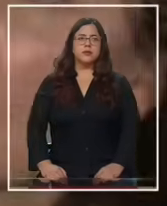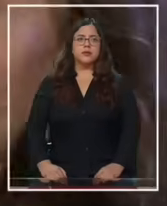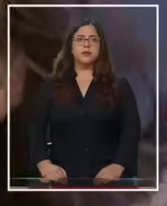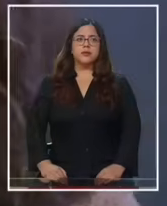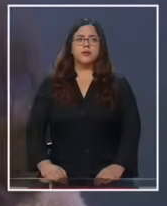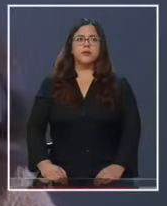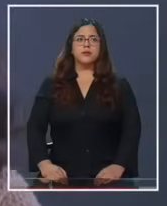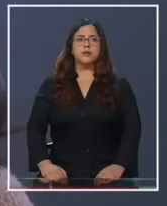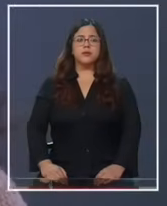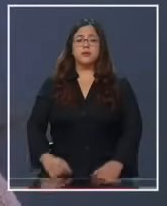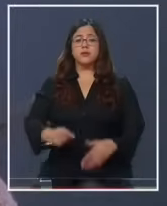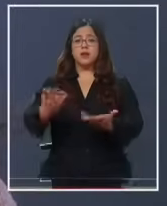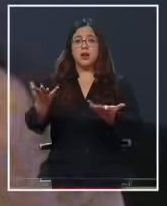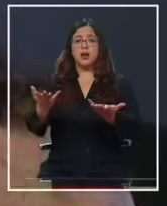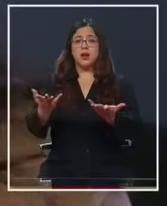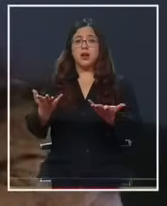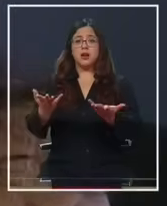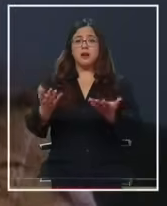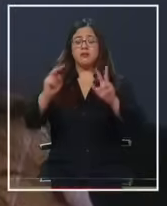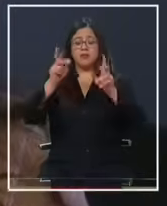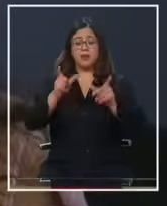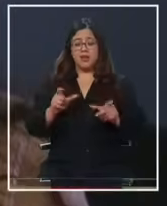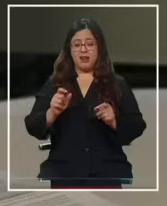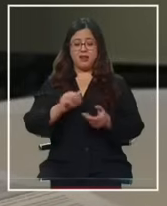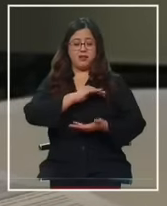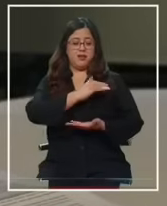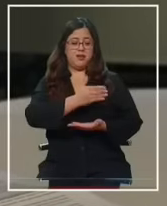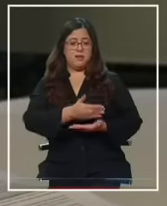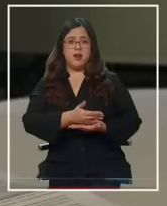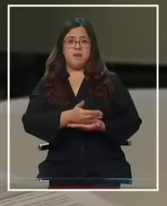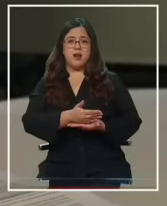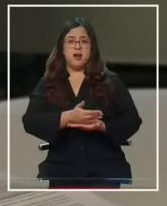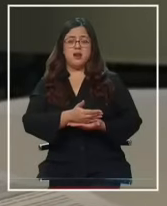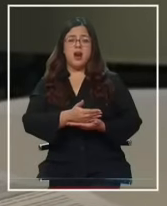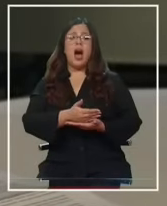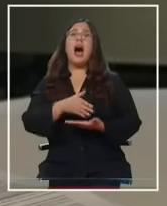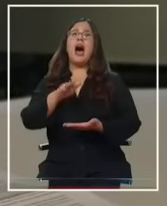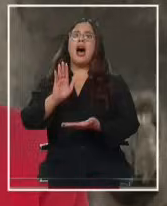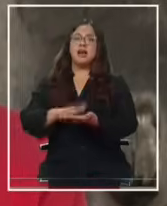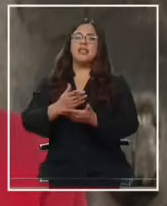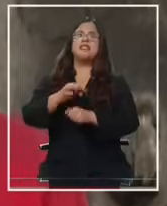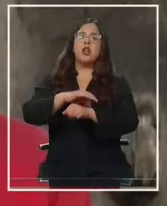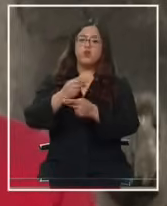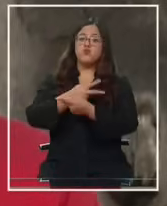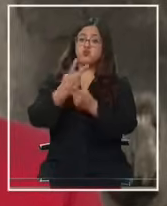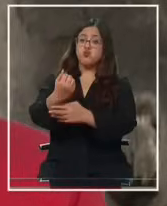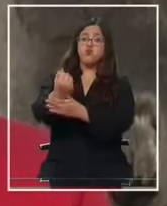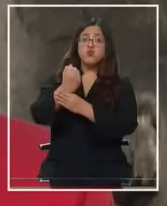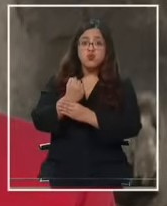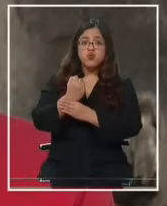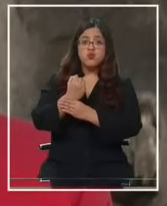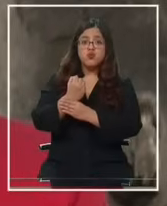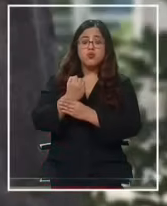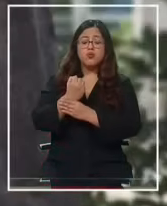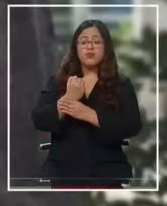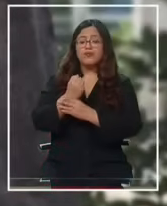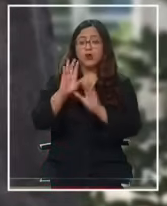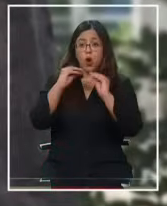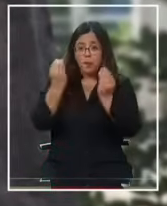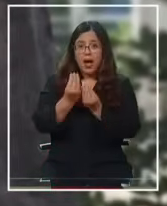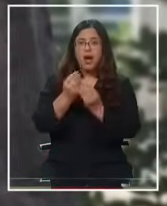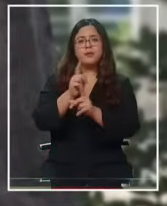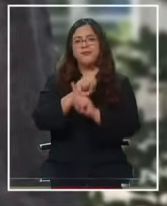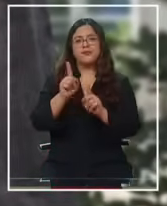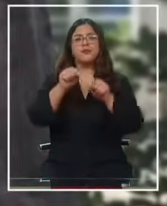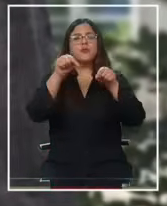Tenemos la falsa ilusión de que el cáncer de mama completo está cubierto por la salud pública y eso no es así. Hoy día, en el sistema público